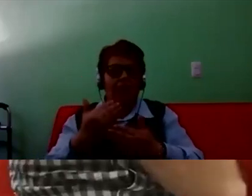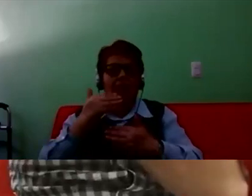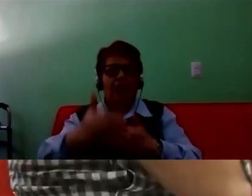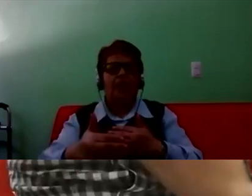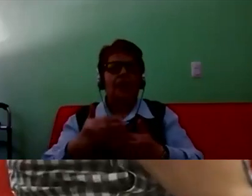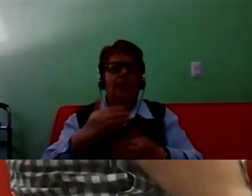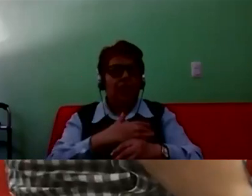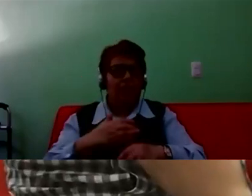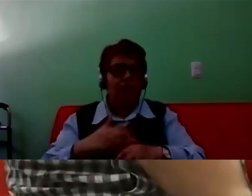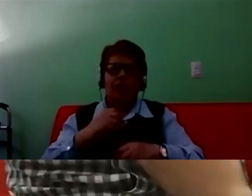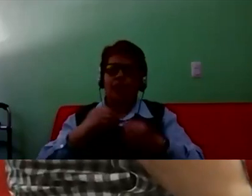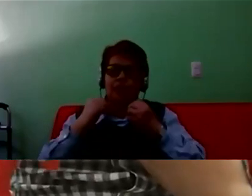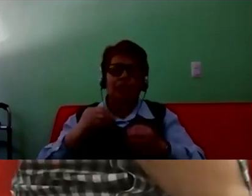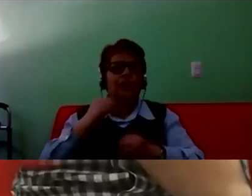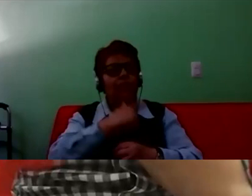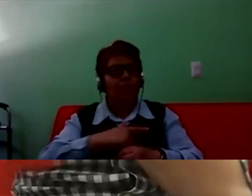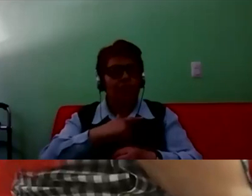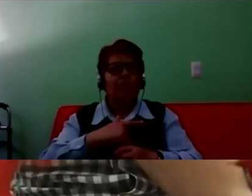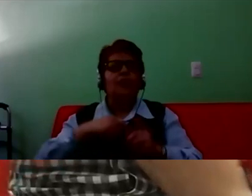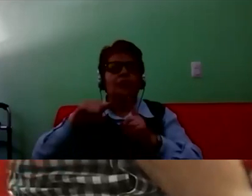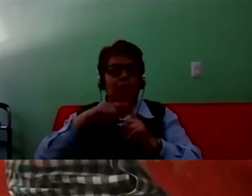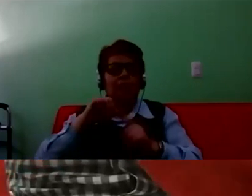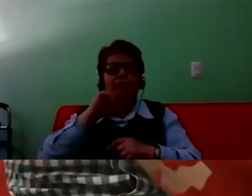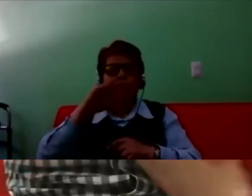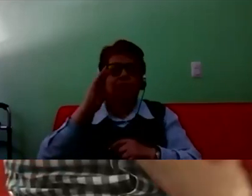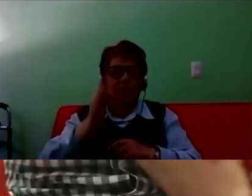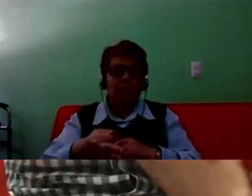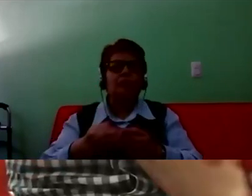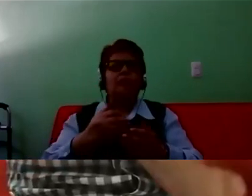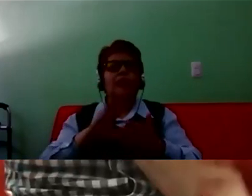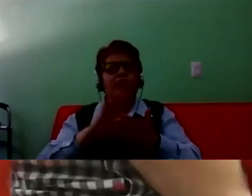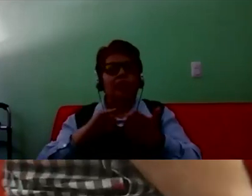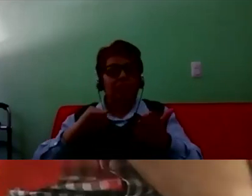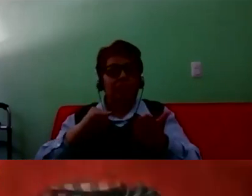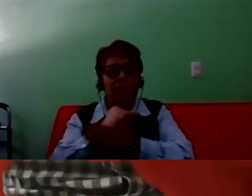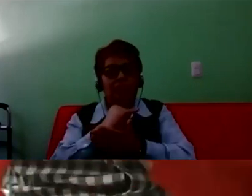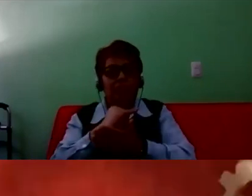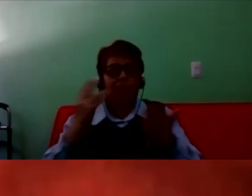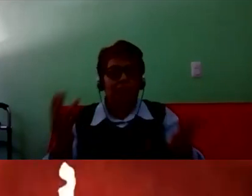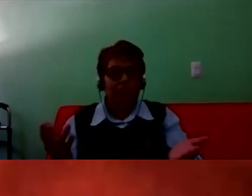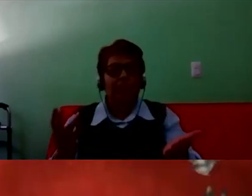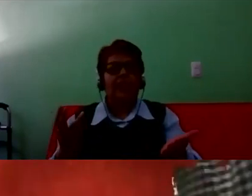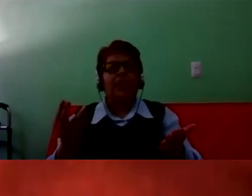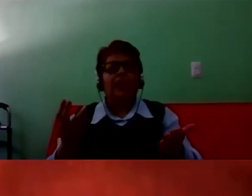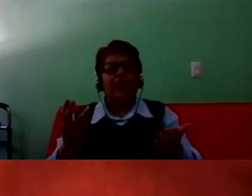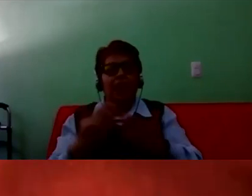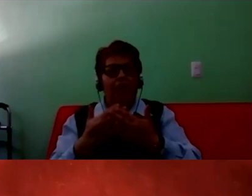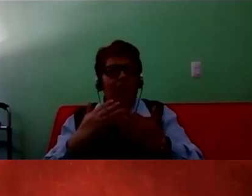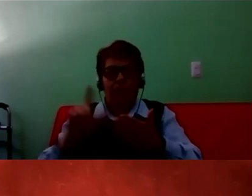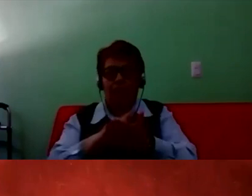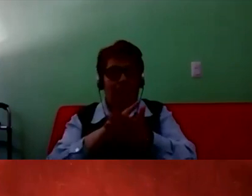vamos a acompañar con mucho gusto en sentido favorable este dictamen, lo que da vida a una